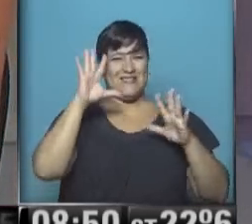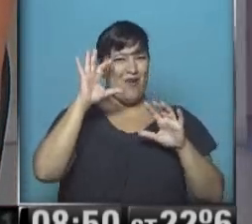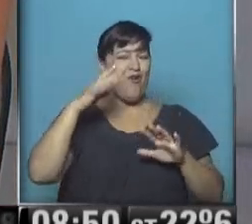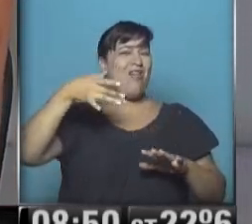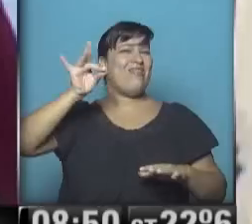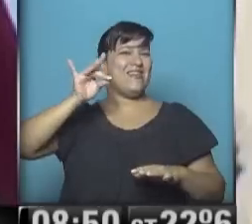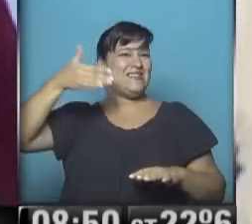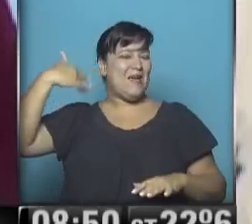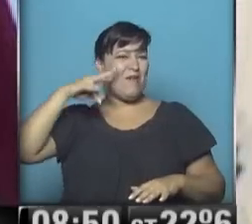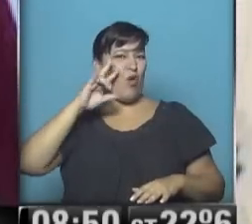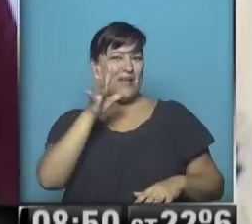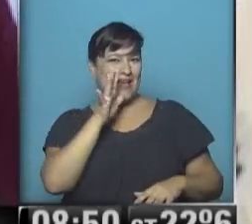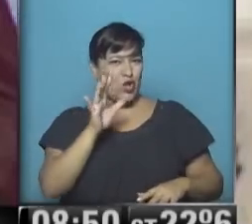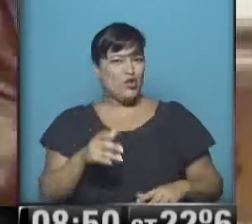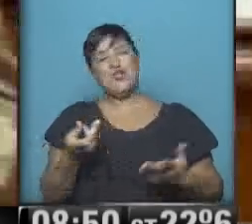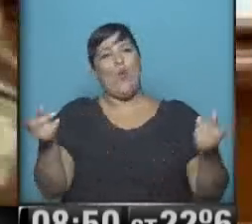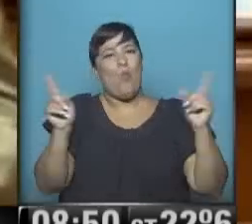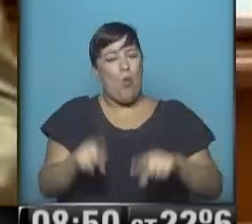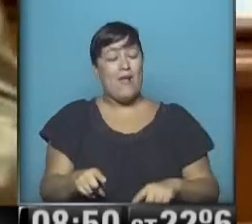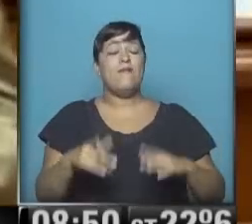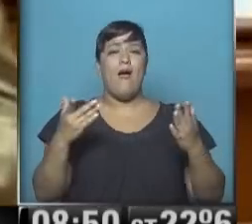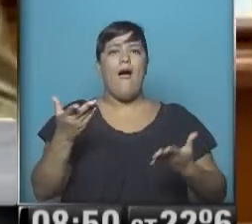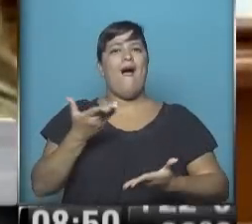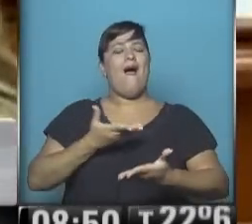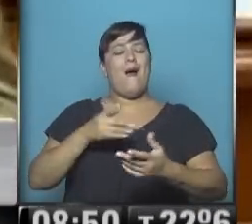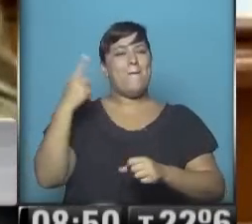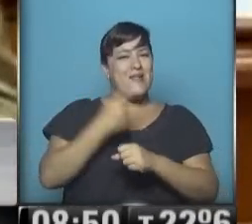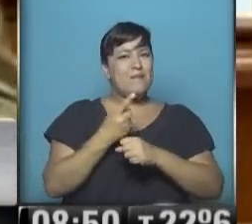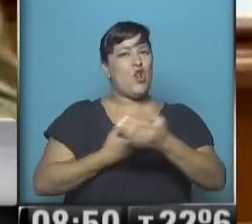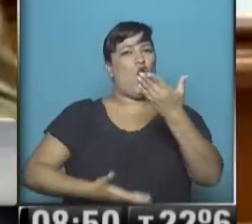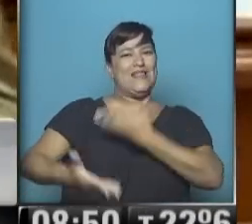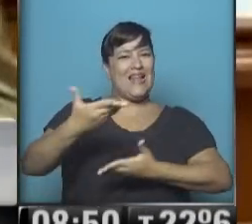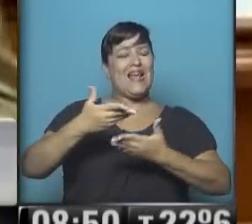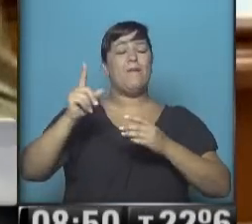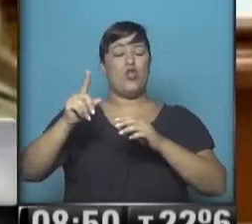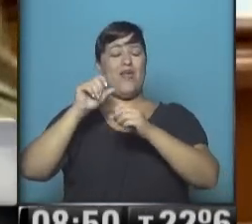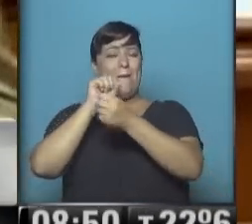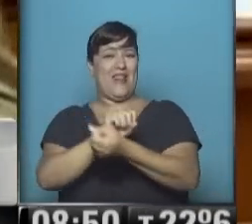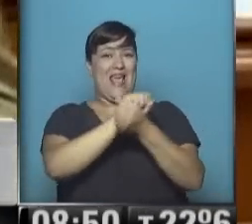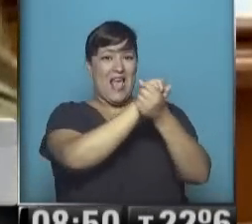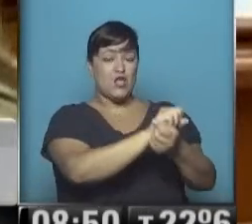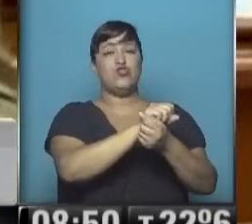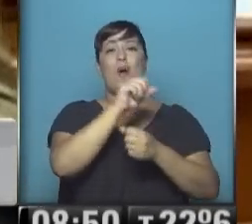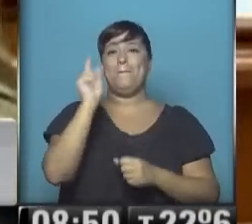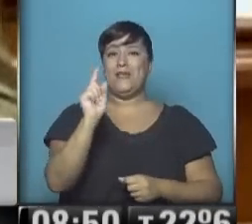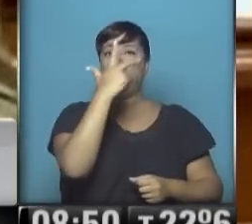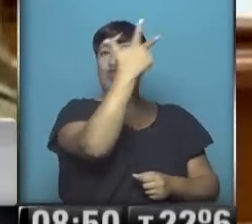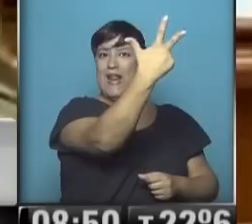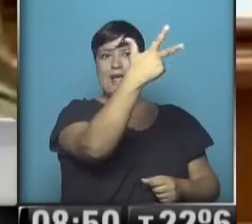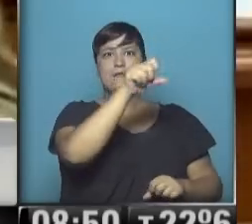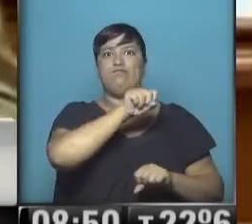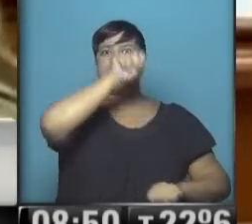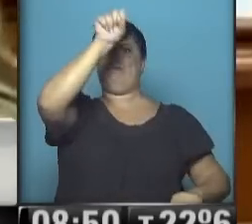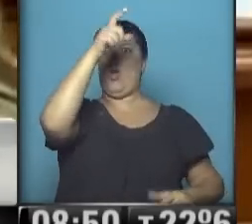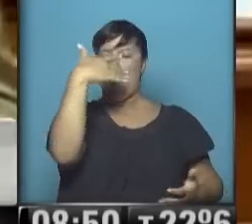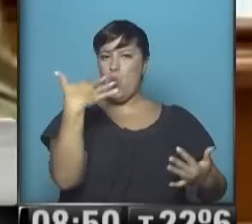2014 el primer paso fue intercambio de prisioneros por un lado regresaron los tres Héroes cubanos que estaban